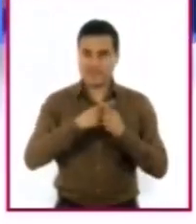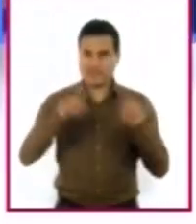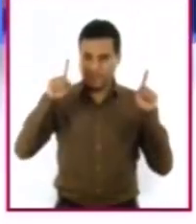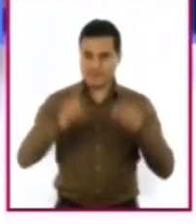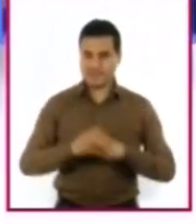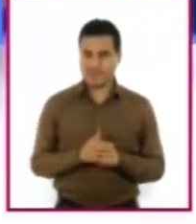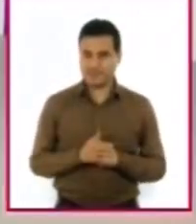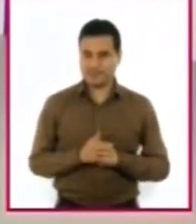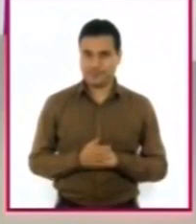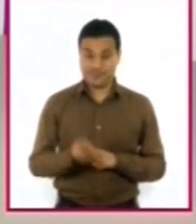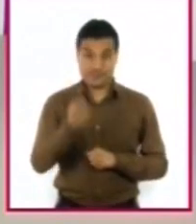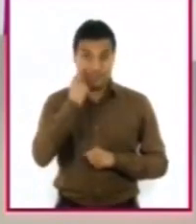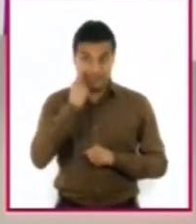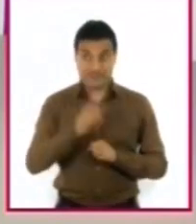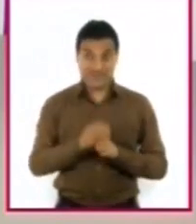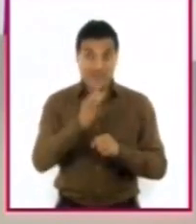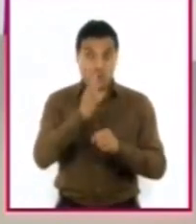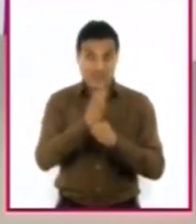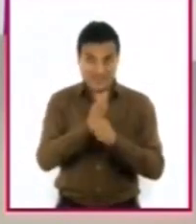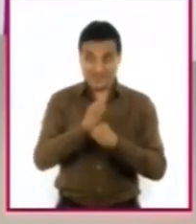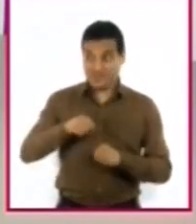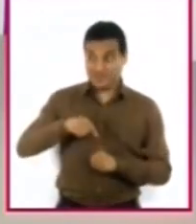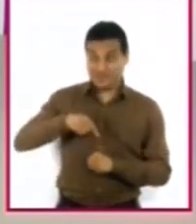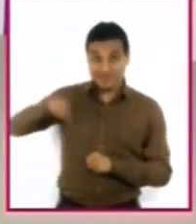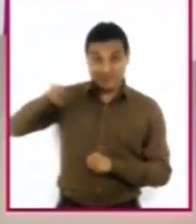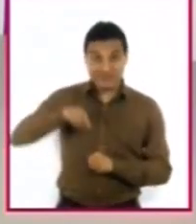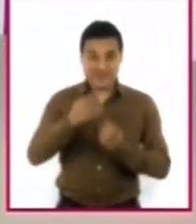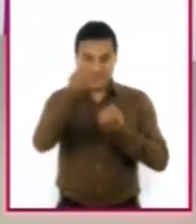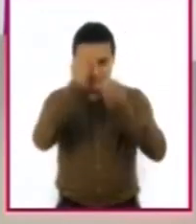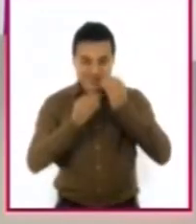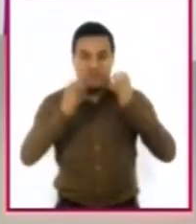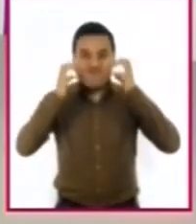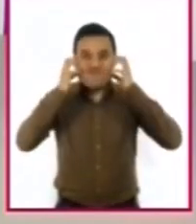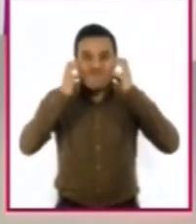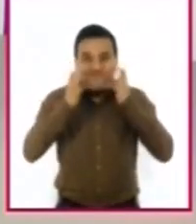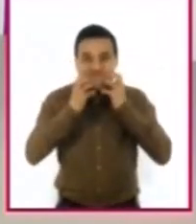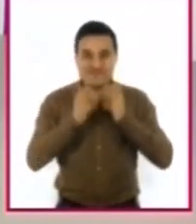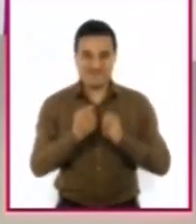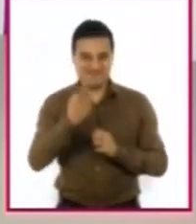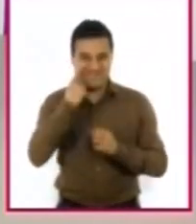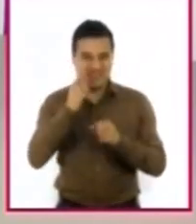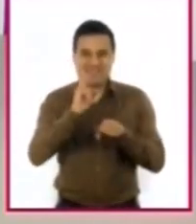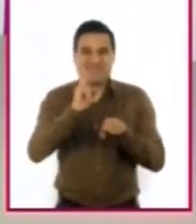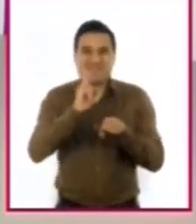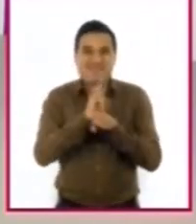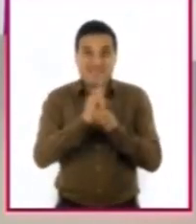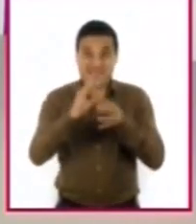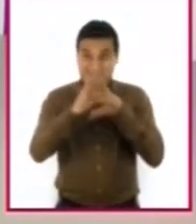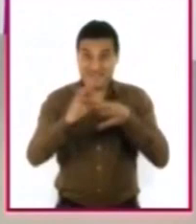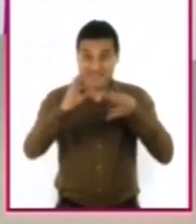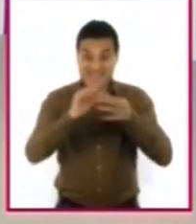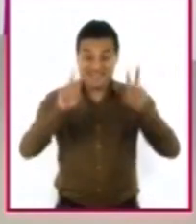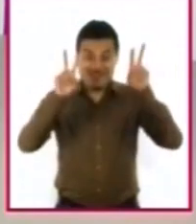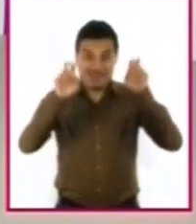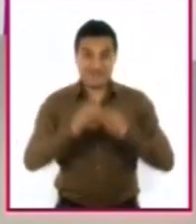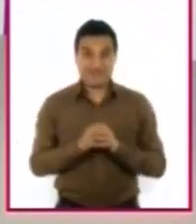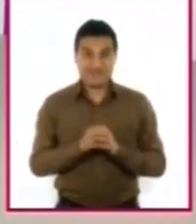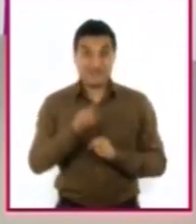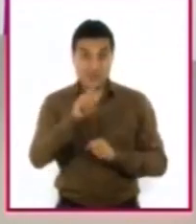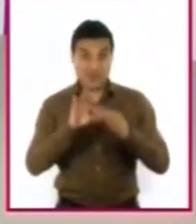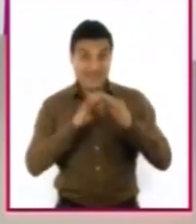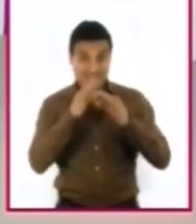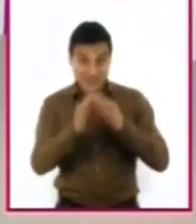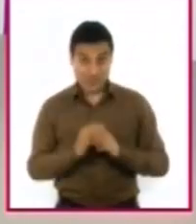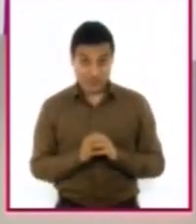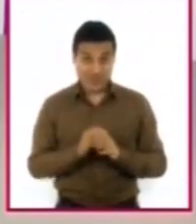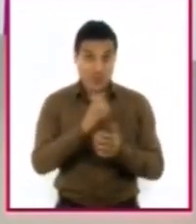estos naturalistas. Un tema bastante interesante. Ven, acompáñanos a descubrirlo. ¿Listos con sus materiales? Ten a la